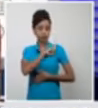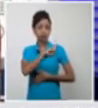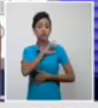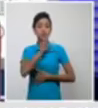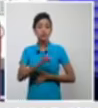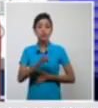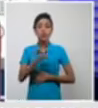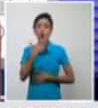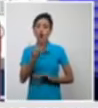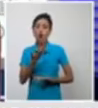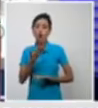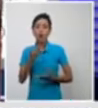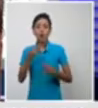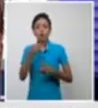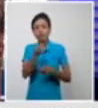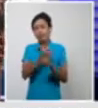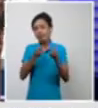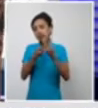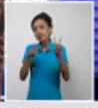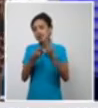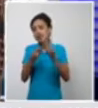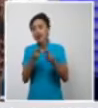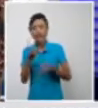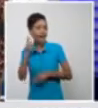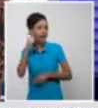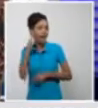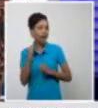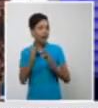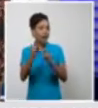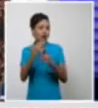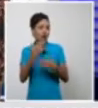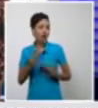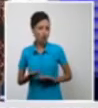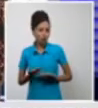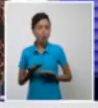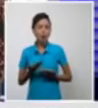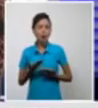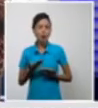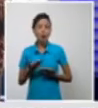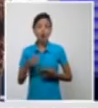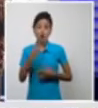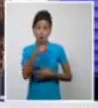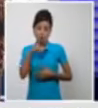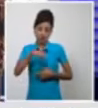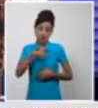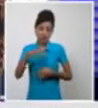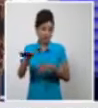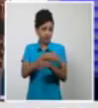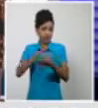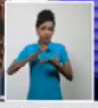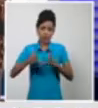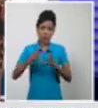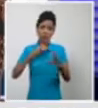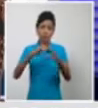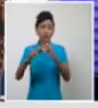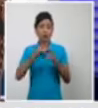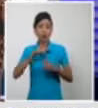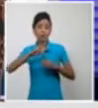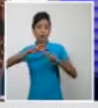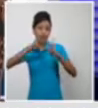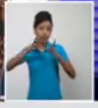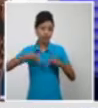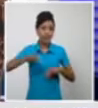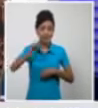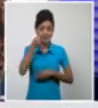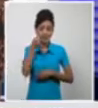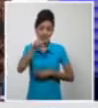de comunicación, porque hoy tenemos diferentes alternativas para la comunicación y entonces estamos en una